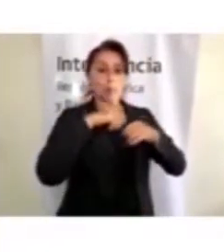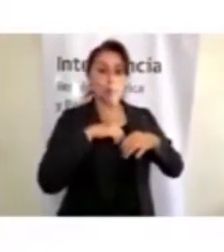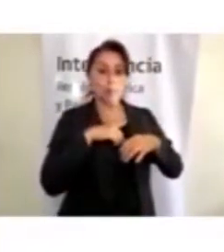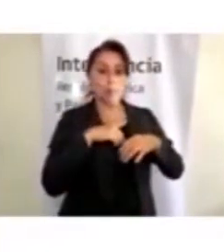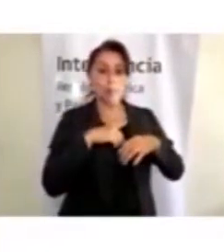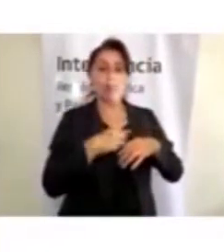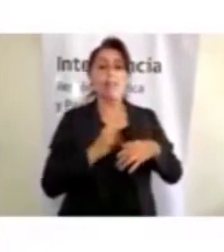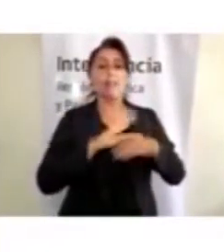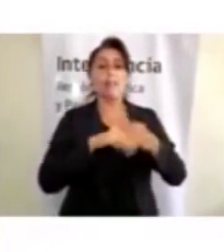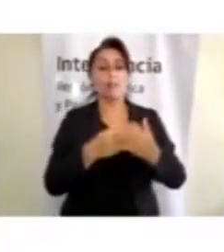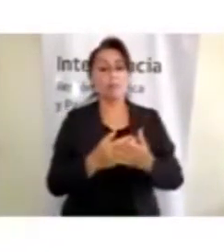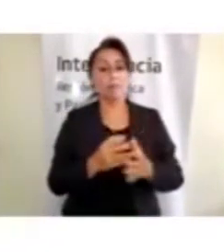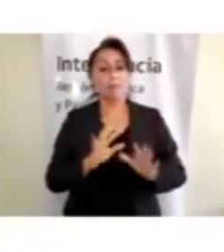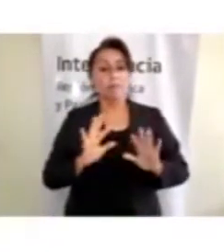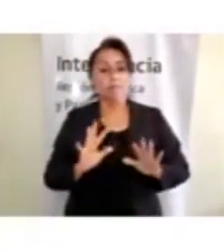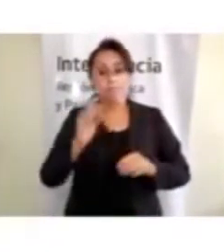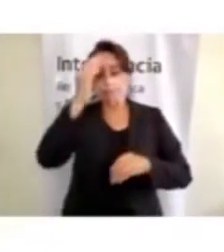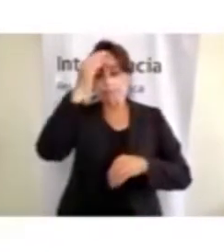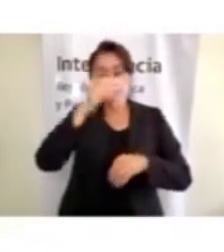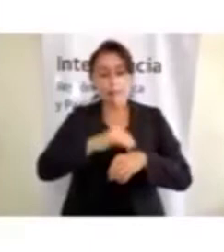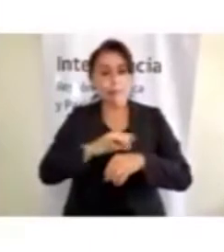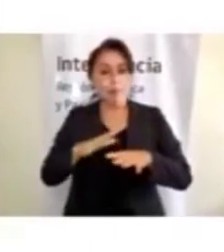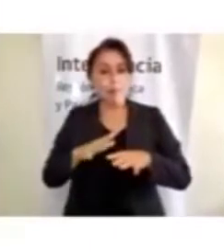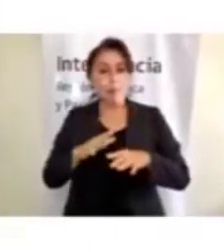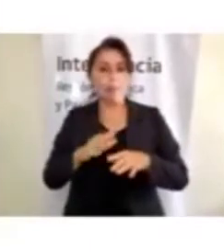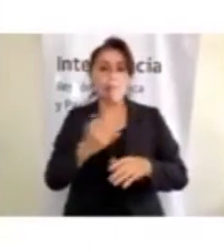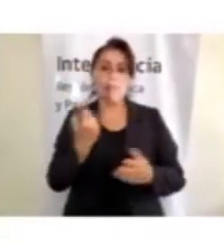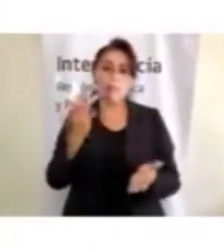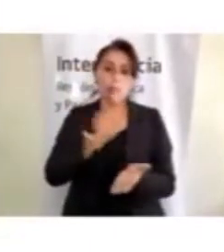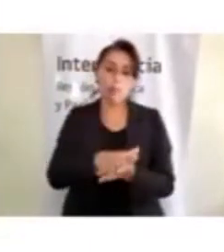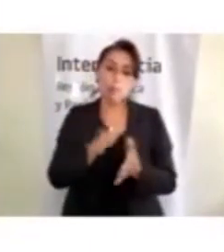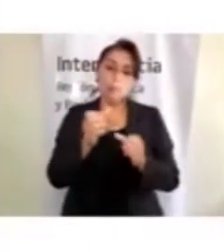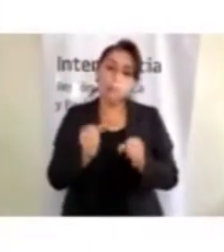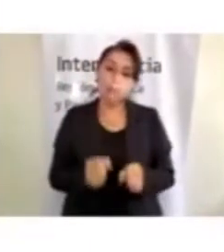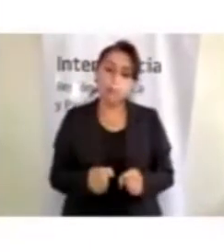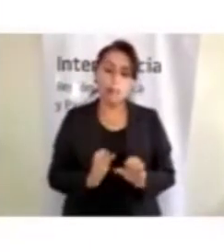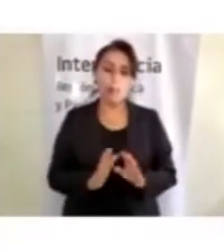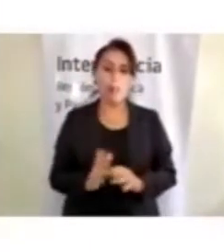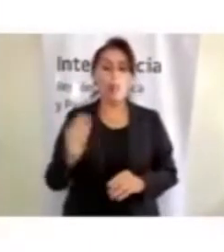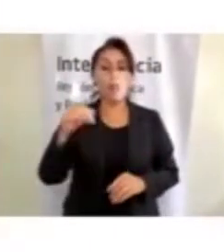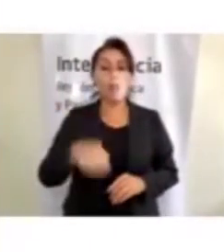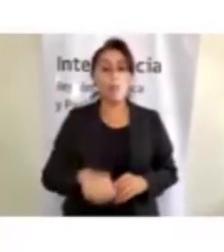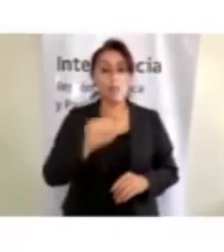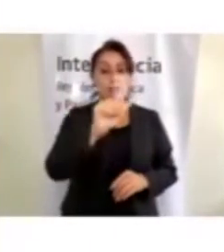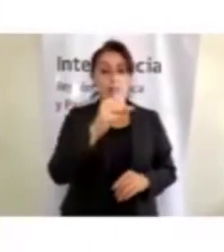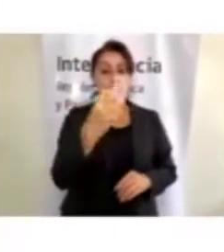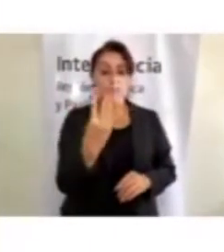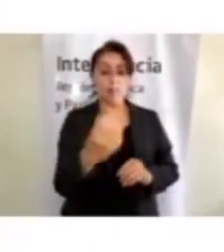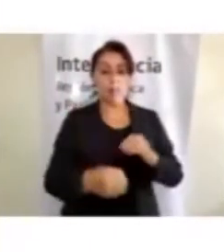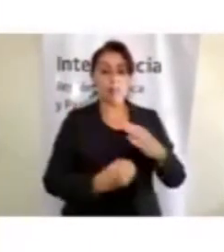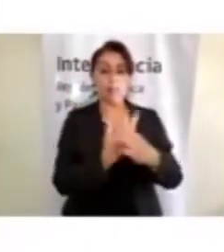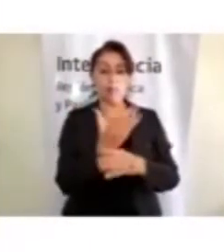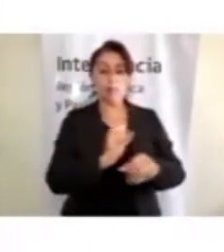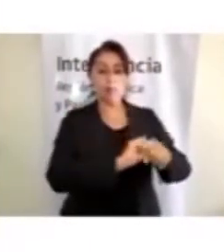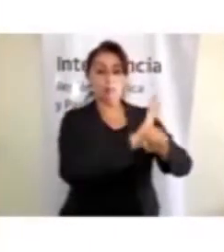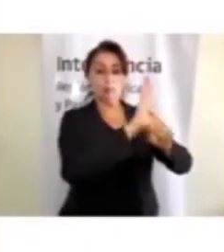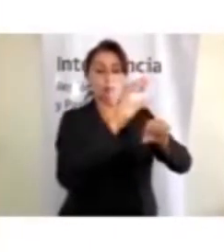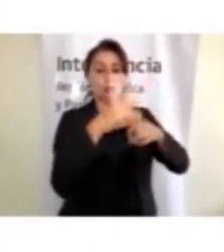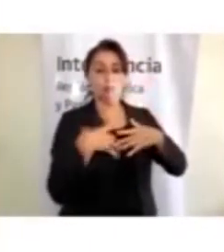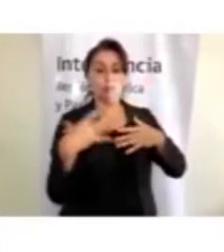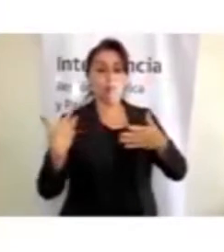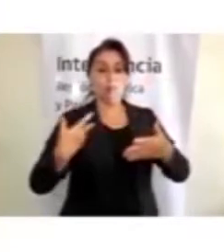fallecer. El número nuevo de casos hoy día son 63 nuevos casos en la región, haciendo un total